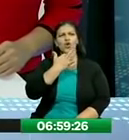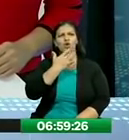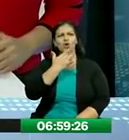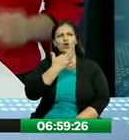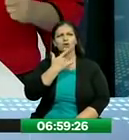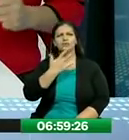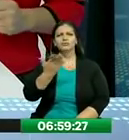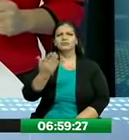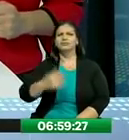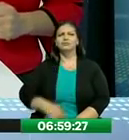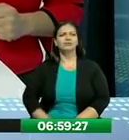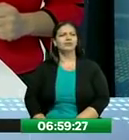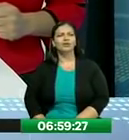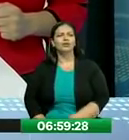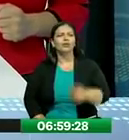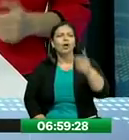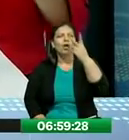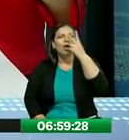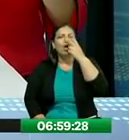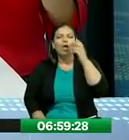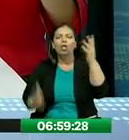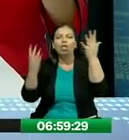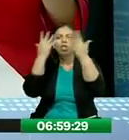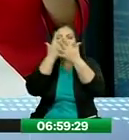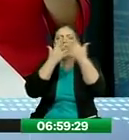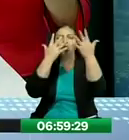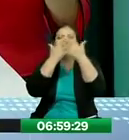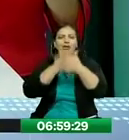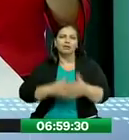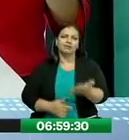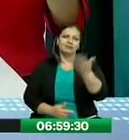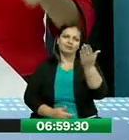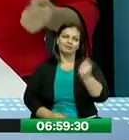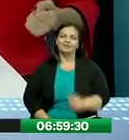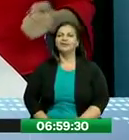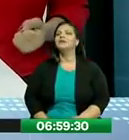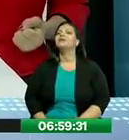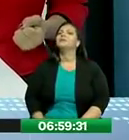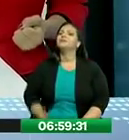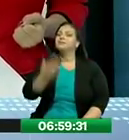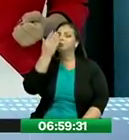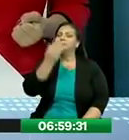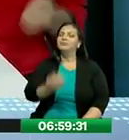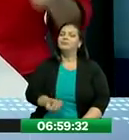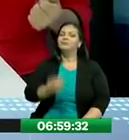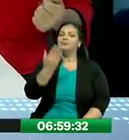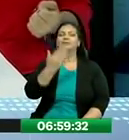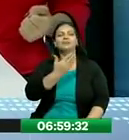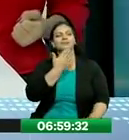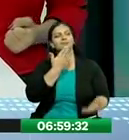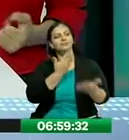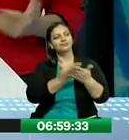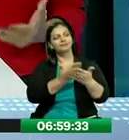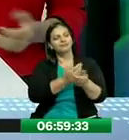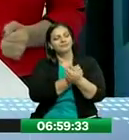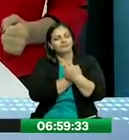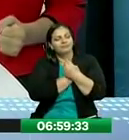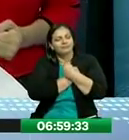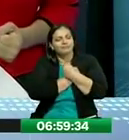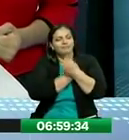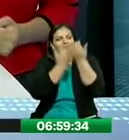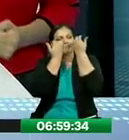Daltónico. Besito, Luisita. Lindo día, excelente día para todos. Gracias, de igual manera para ustedes. Gracias por ese cariño y